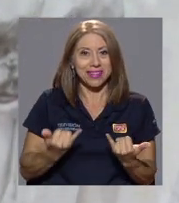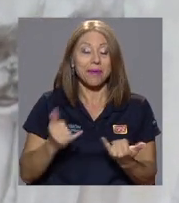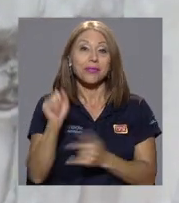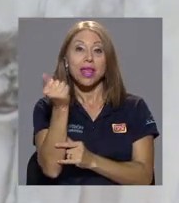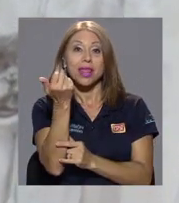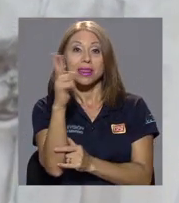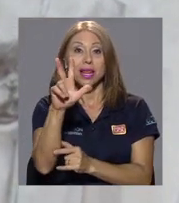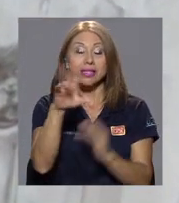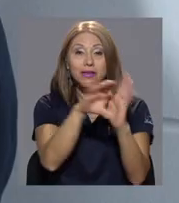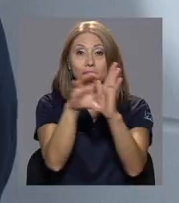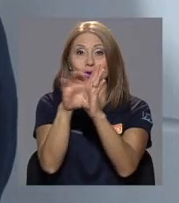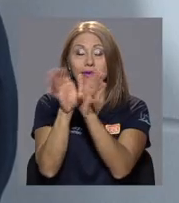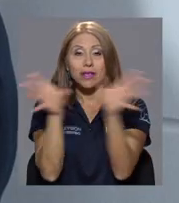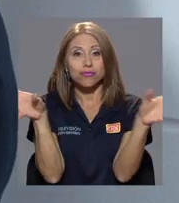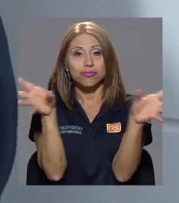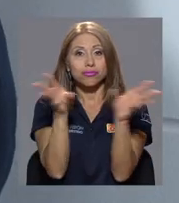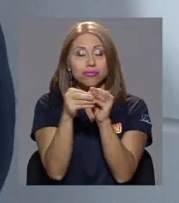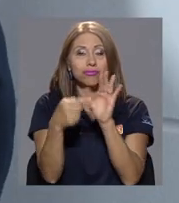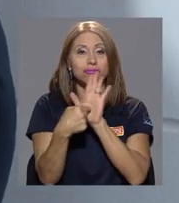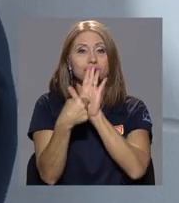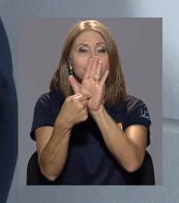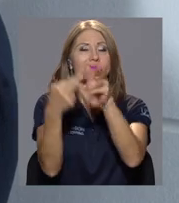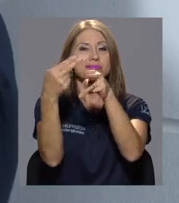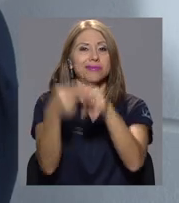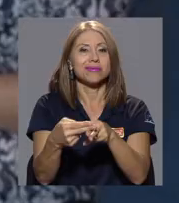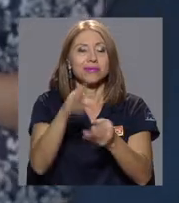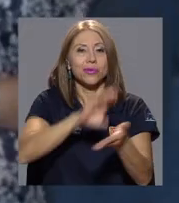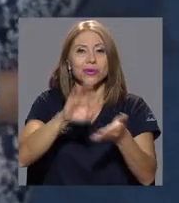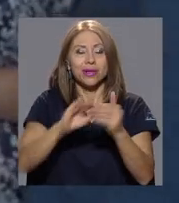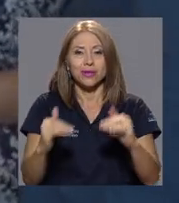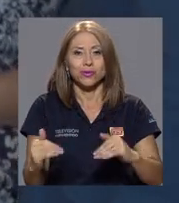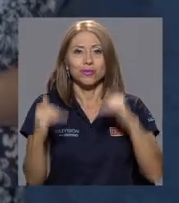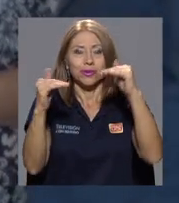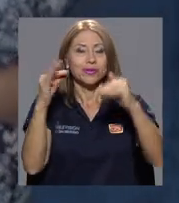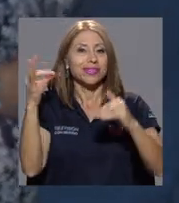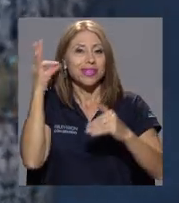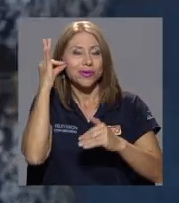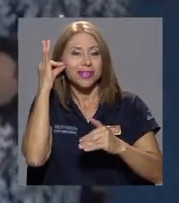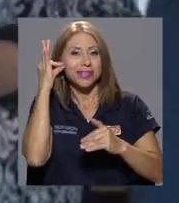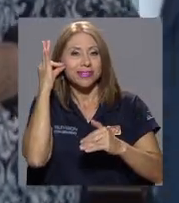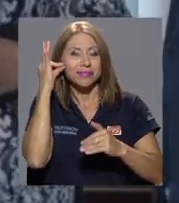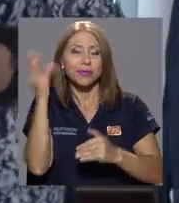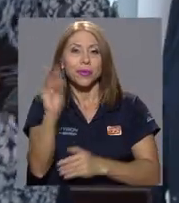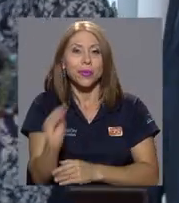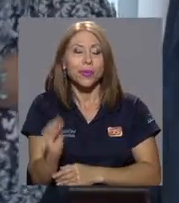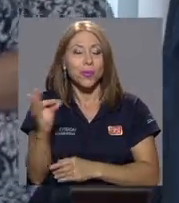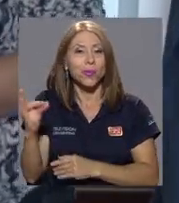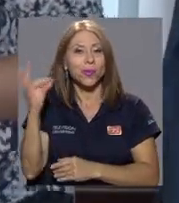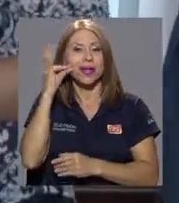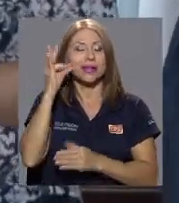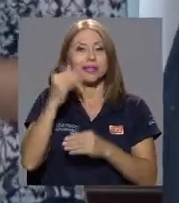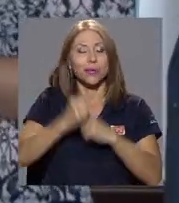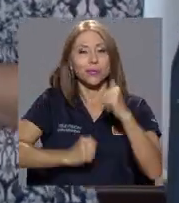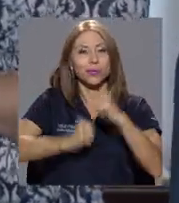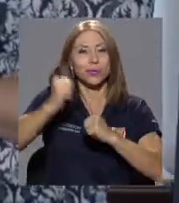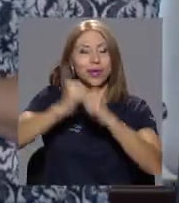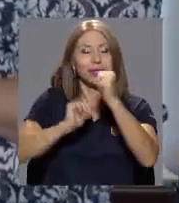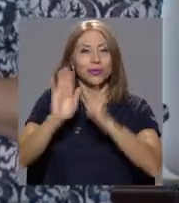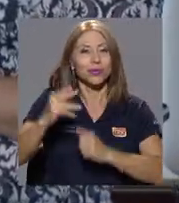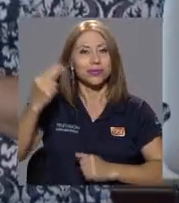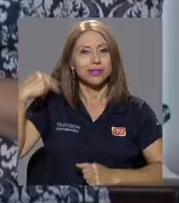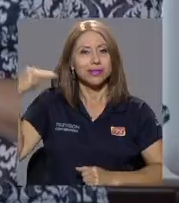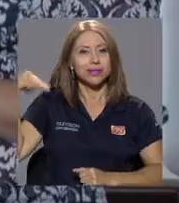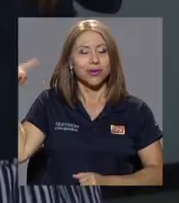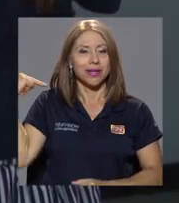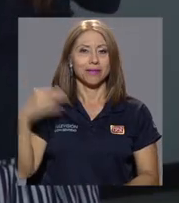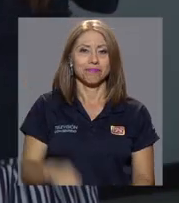de 13 fotografías es parte de la exposición Colegio Superior de Señoritas, Mujeres Construyendo Su Historia.